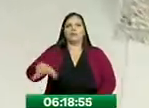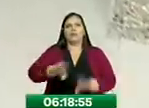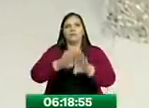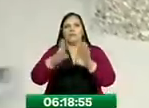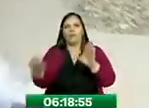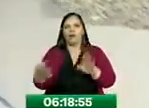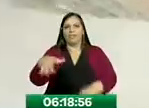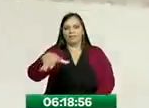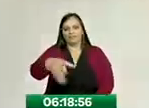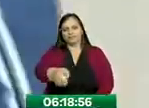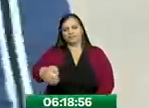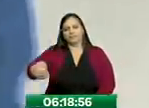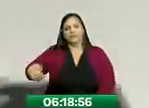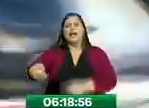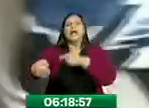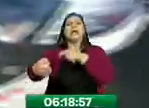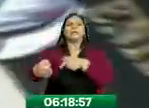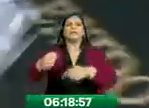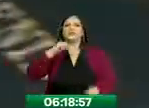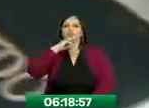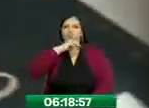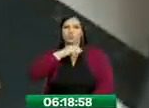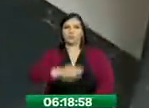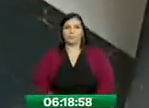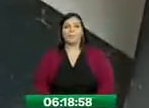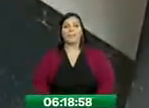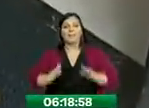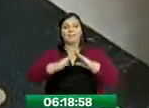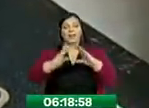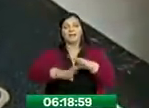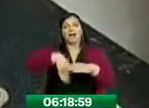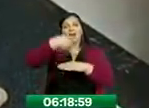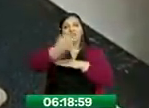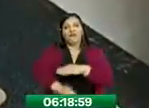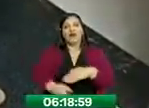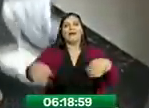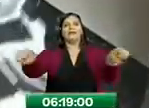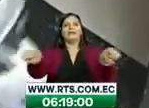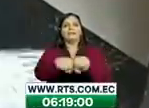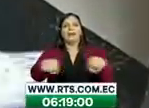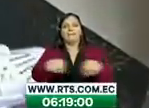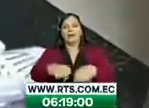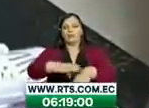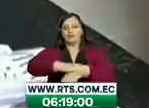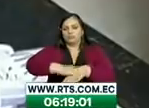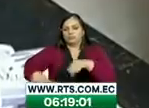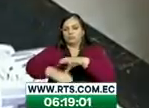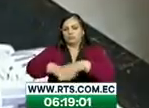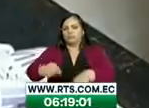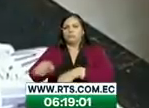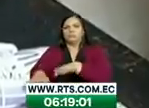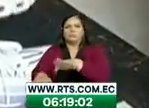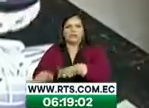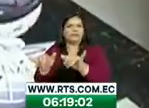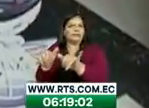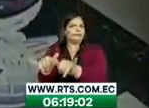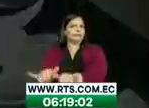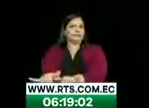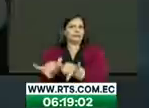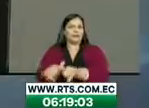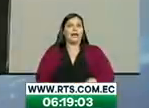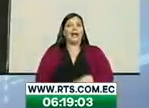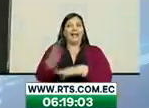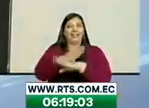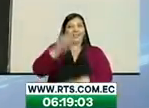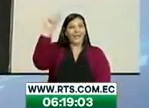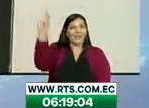Es necesario dejar los zapatos que usó en la calle fuera de la casa para evitar contagios. Se hizo un estudio ahora último en Italia y se demostró